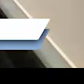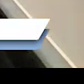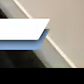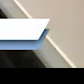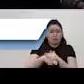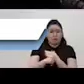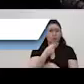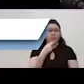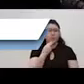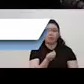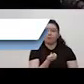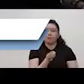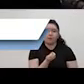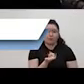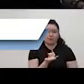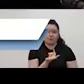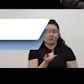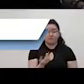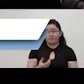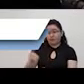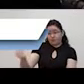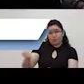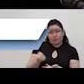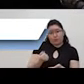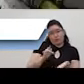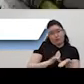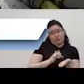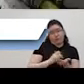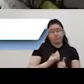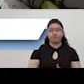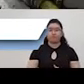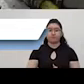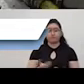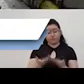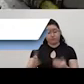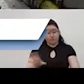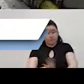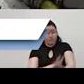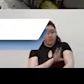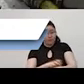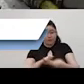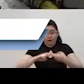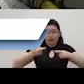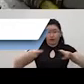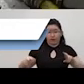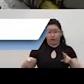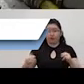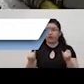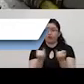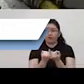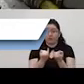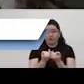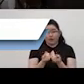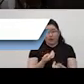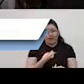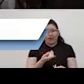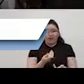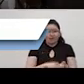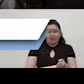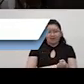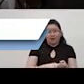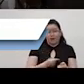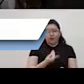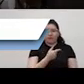se reiniciará la operación completa del tren ligero además se habilitarán corredores de transporte para reemplazar las líneas afectadas con